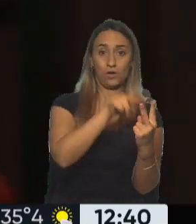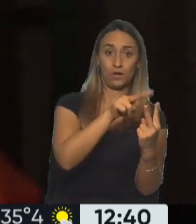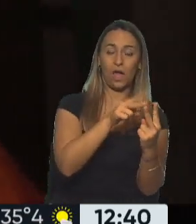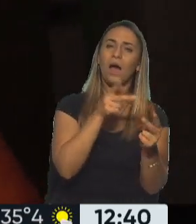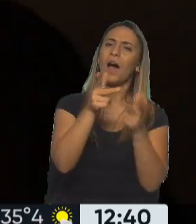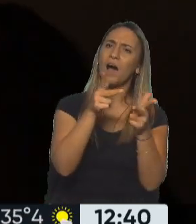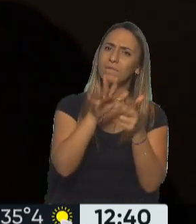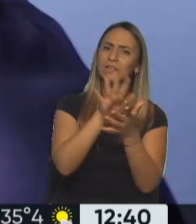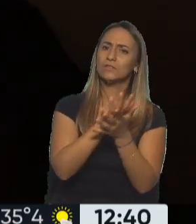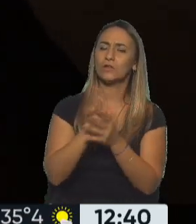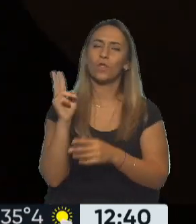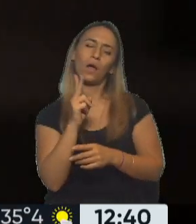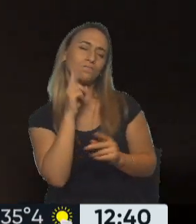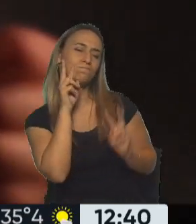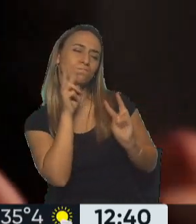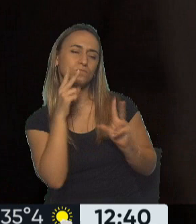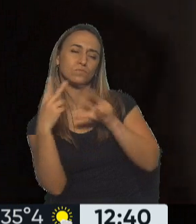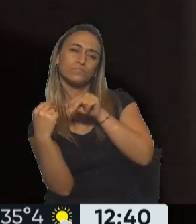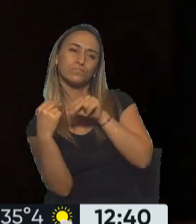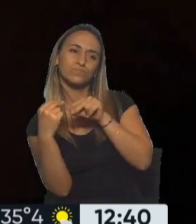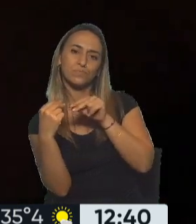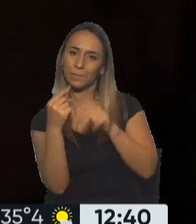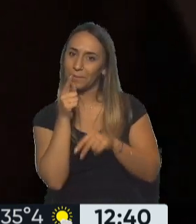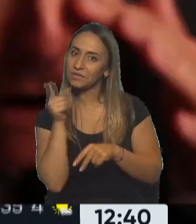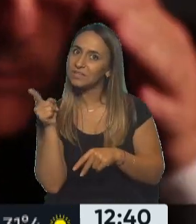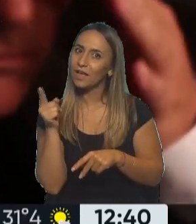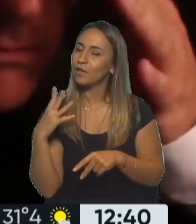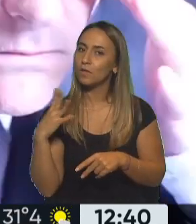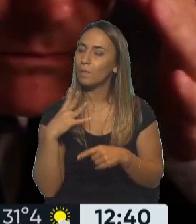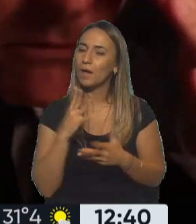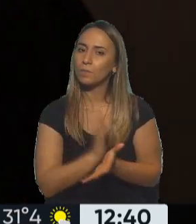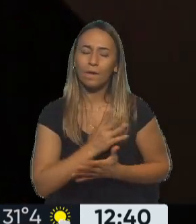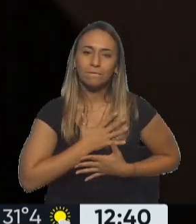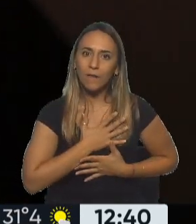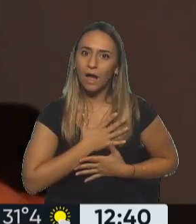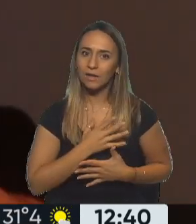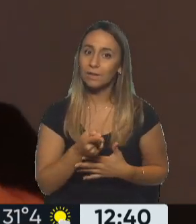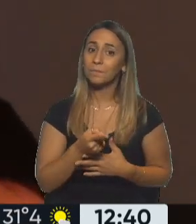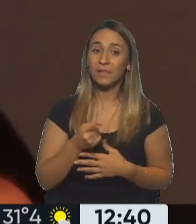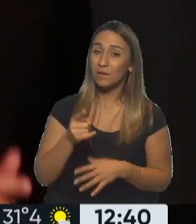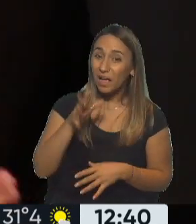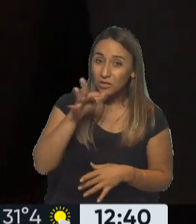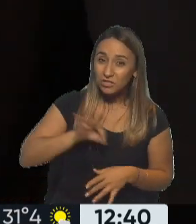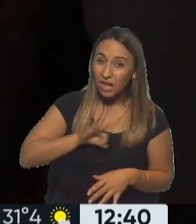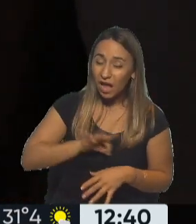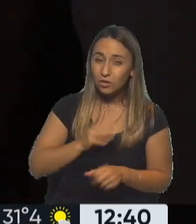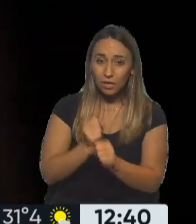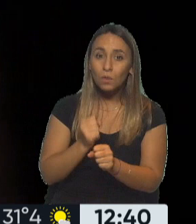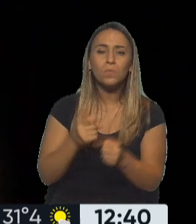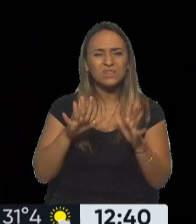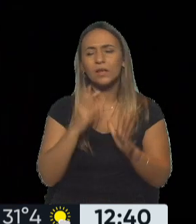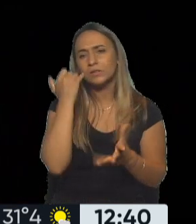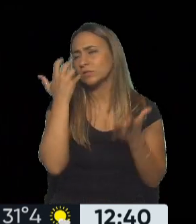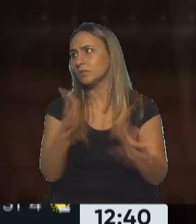cuando estás ensayando y es como... siguen fascinados por la obra y la hicieron 14 años, podrían estar hartos, es